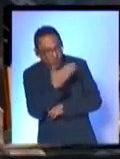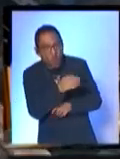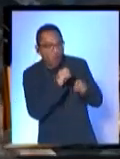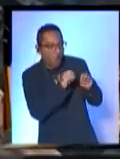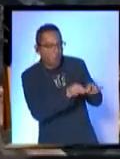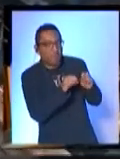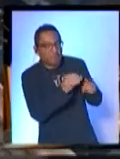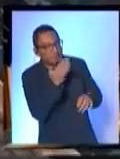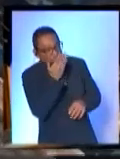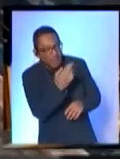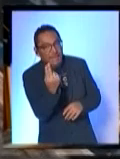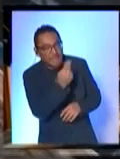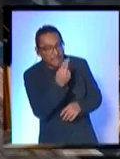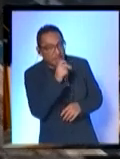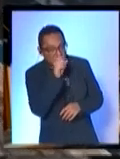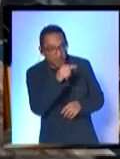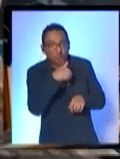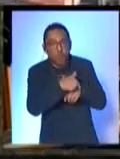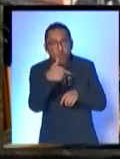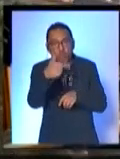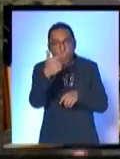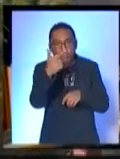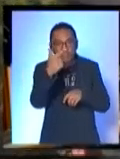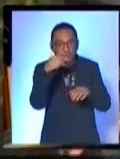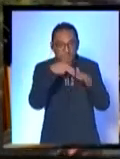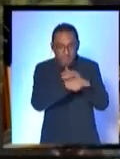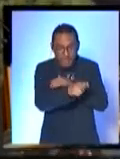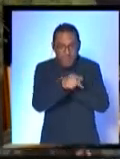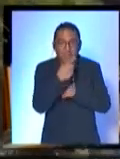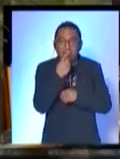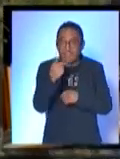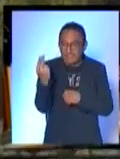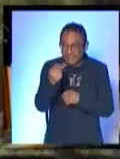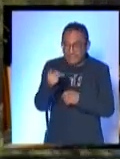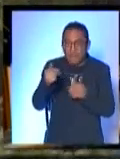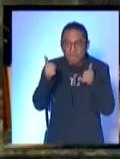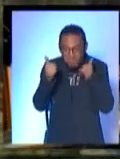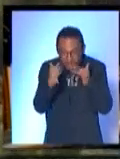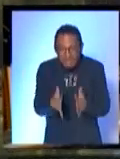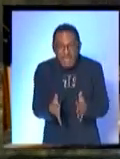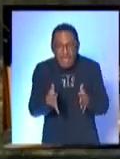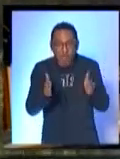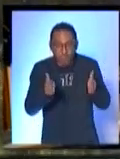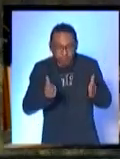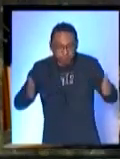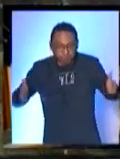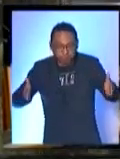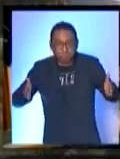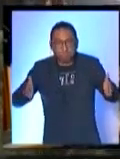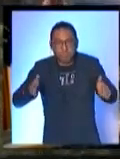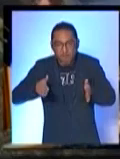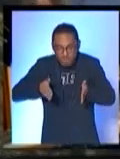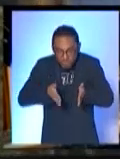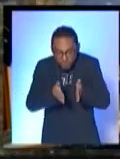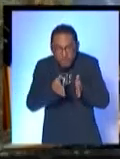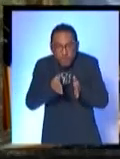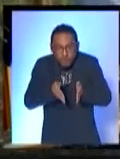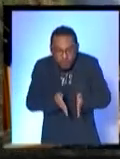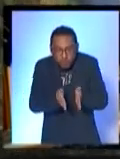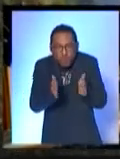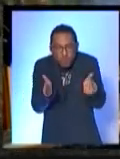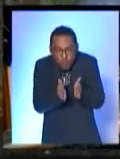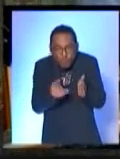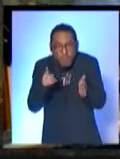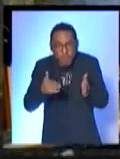la revisión de la línea 12. Se denunció que el tren es muy pesado y más ancho que las vías, además de que hay muchas